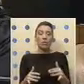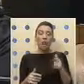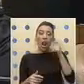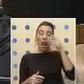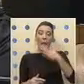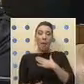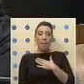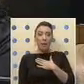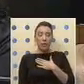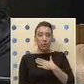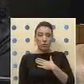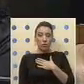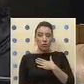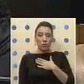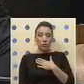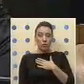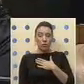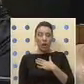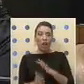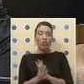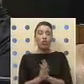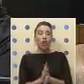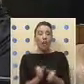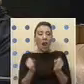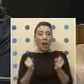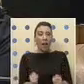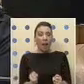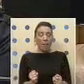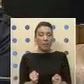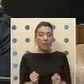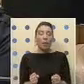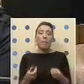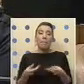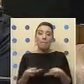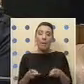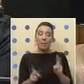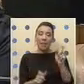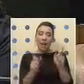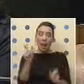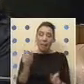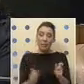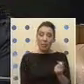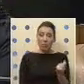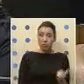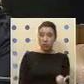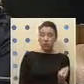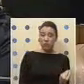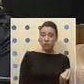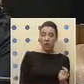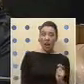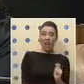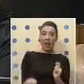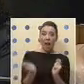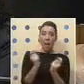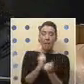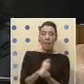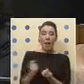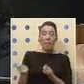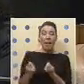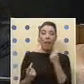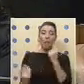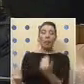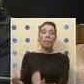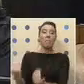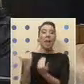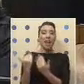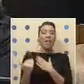humano en todo su potencial y permite a las personas adineradas distorsionar el mercado en beneficio personal